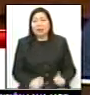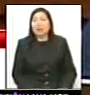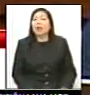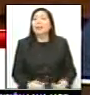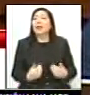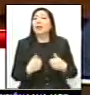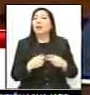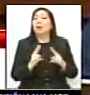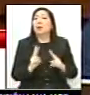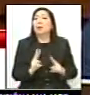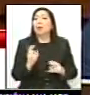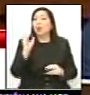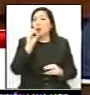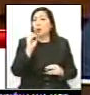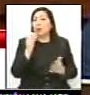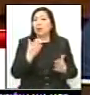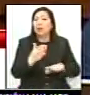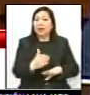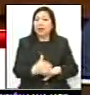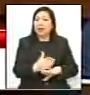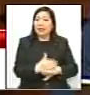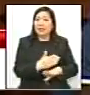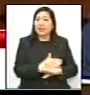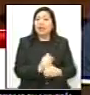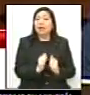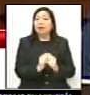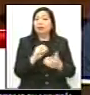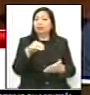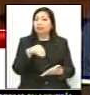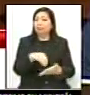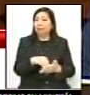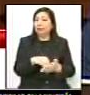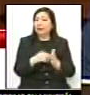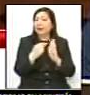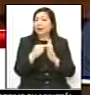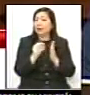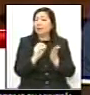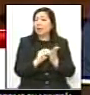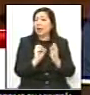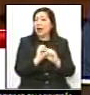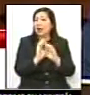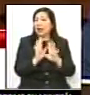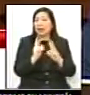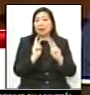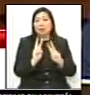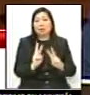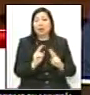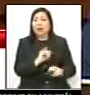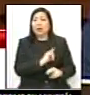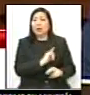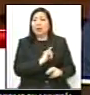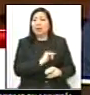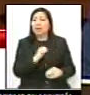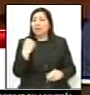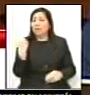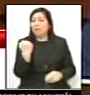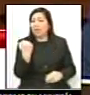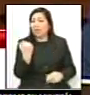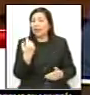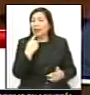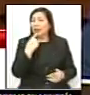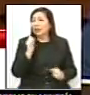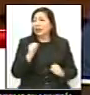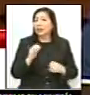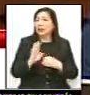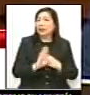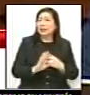Tenemos que verlo como una oportunidad de desarrollo. Pongámosle las reglas claras, que vean una institucionalidad fuerte, que